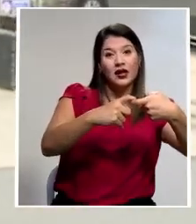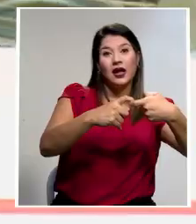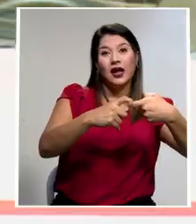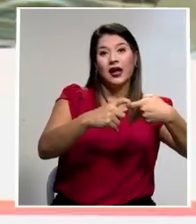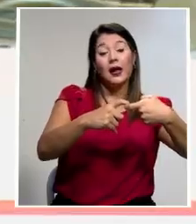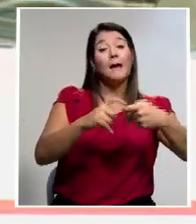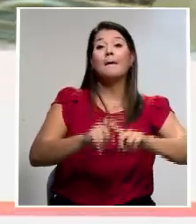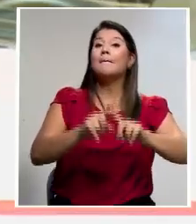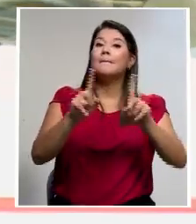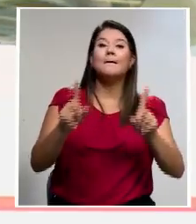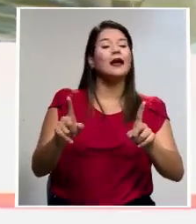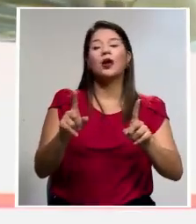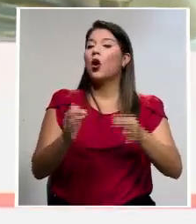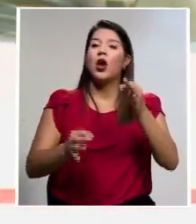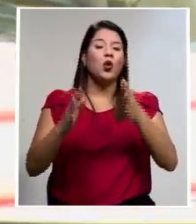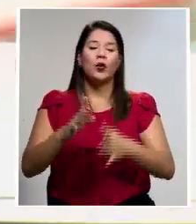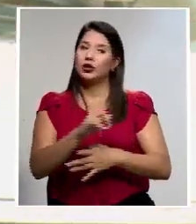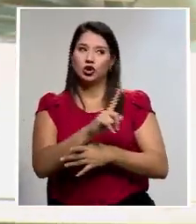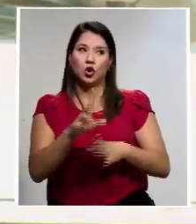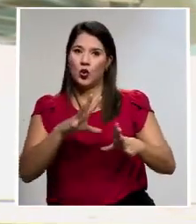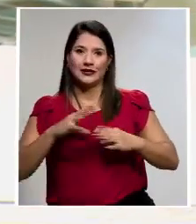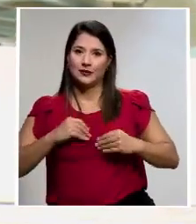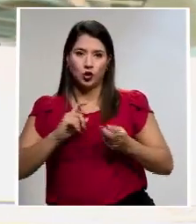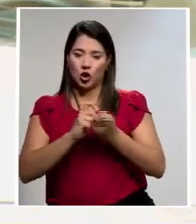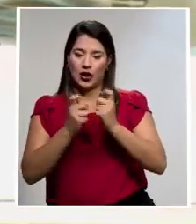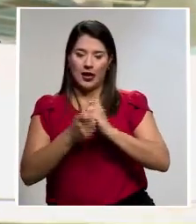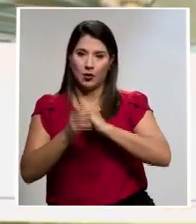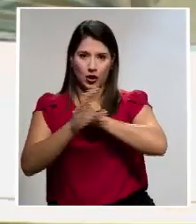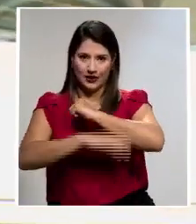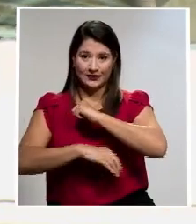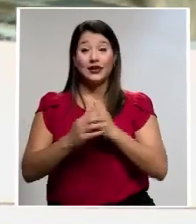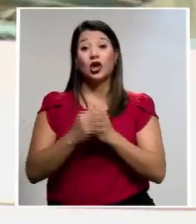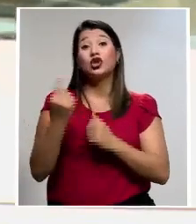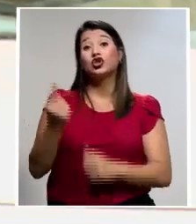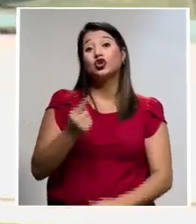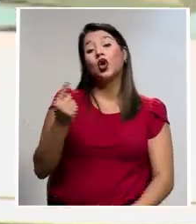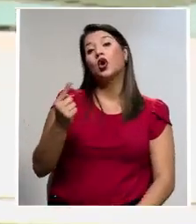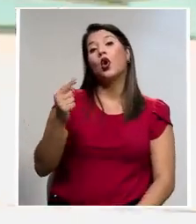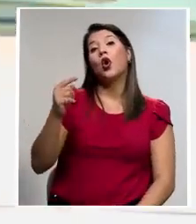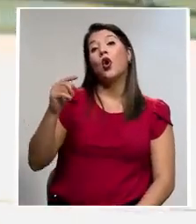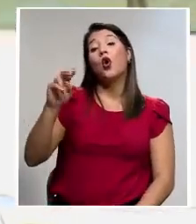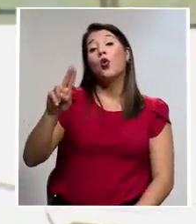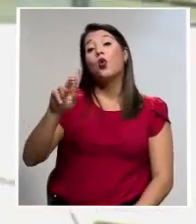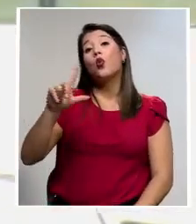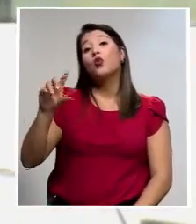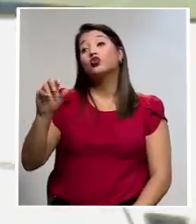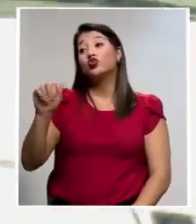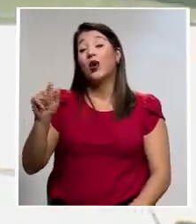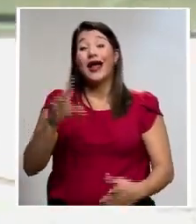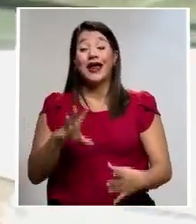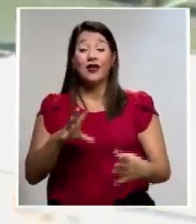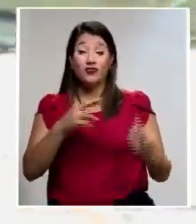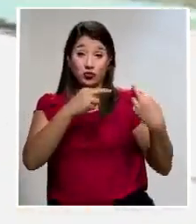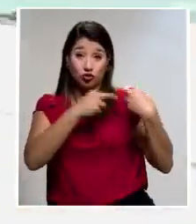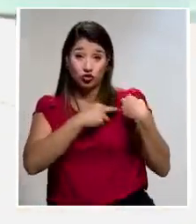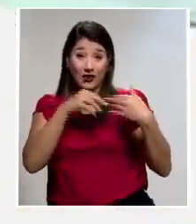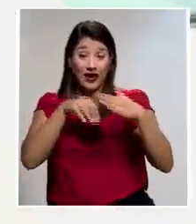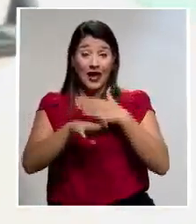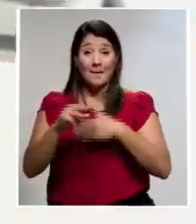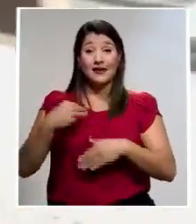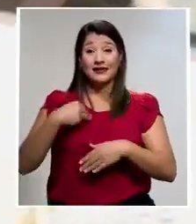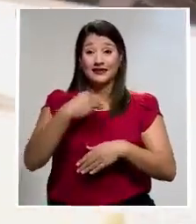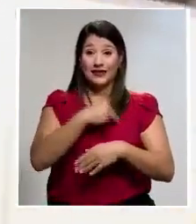consideración por el juez Hugo Porter, a excepción de Marlon Zamora Ulloa, encargado de presupuestos extraordinarios de Tesorería Nacional del Ministerio de Hacienda,